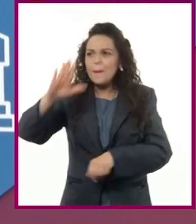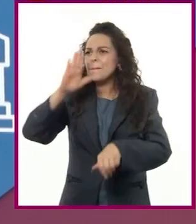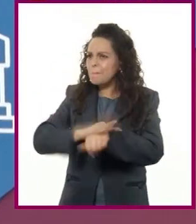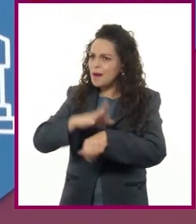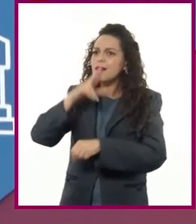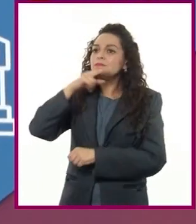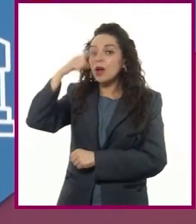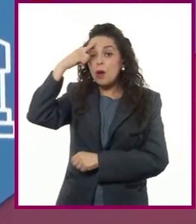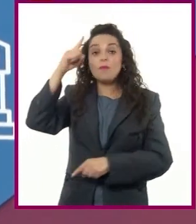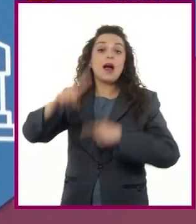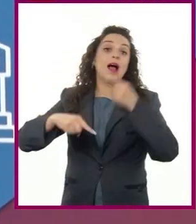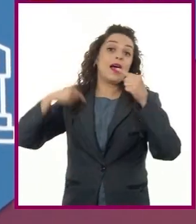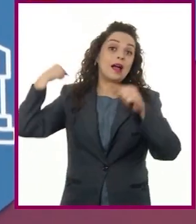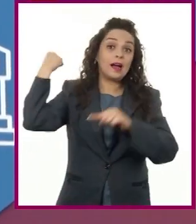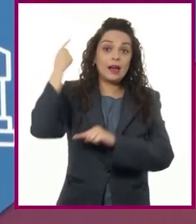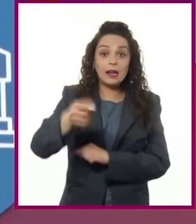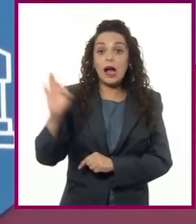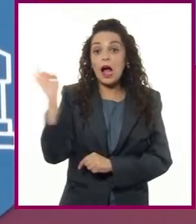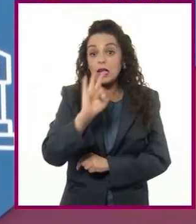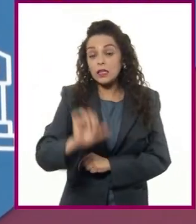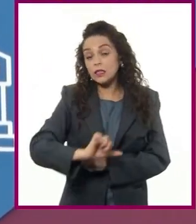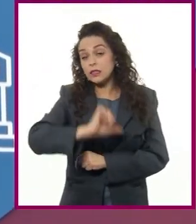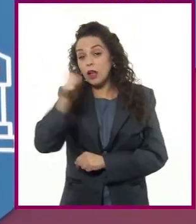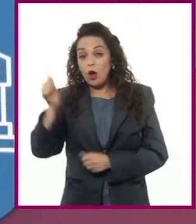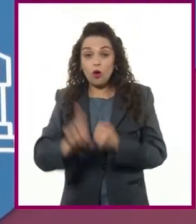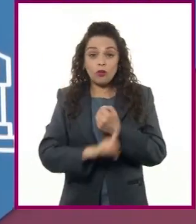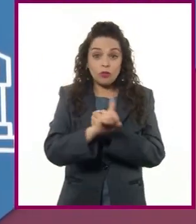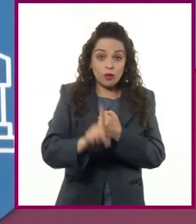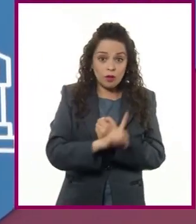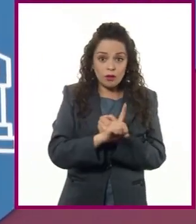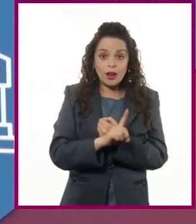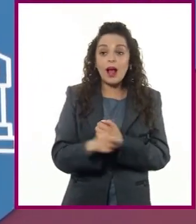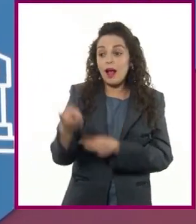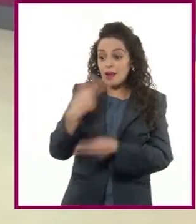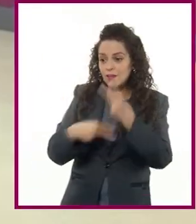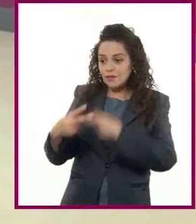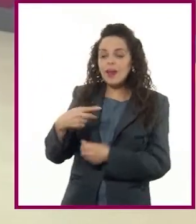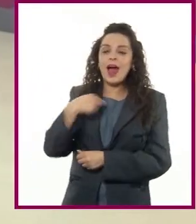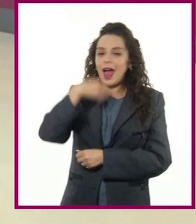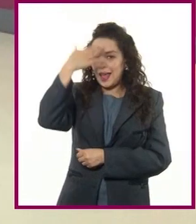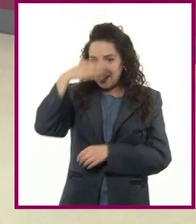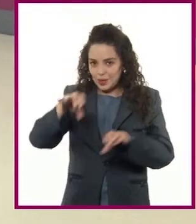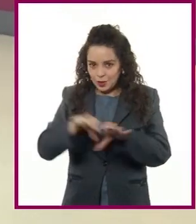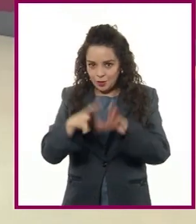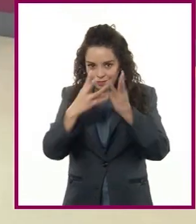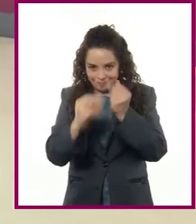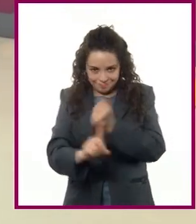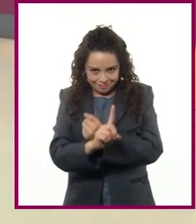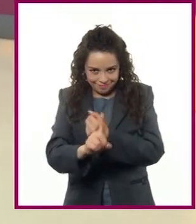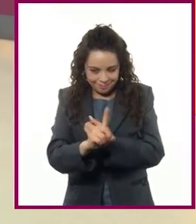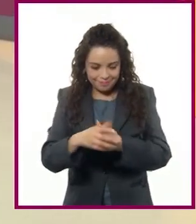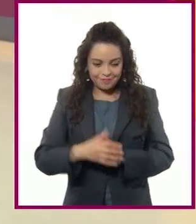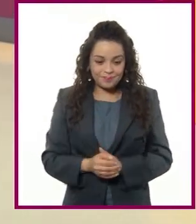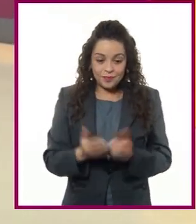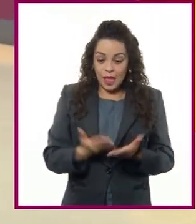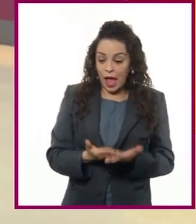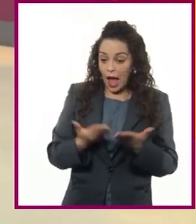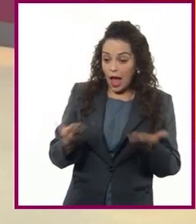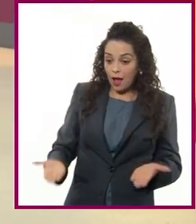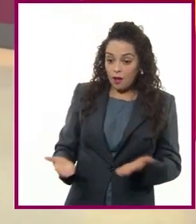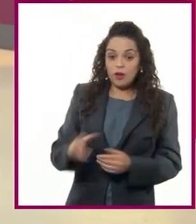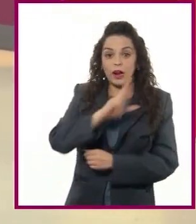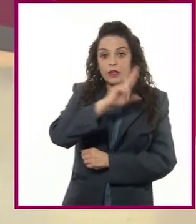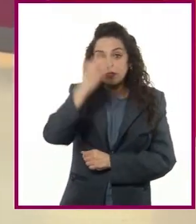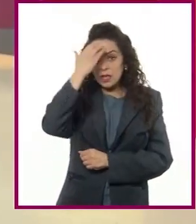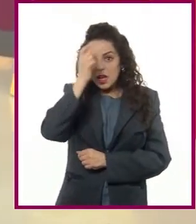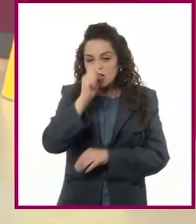la siguiente vez que alguna de estas situaciones vuelva a surgir. Ahora nos toca reconocer la